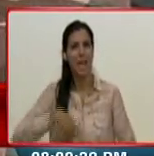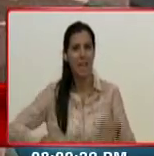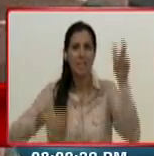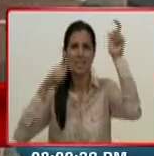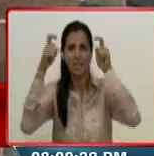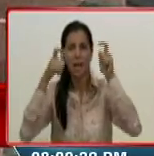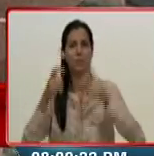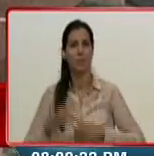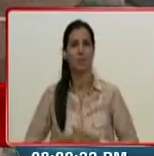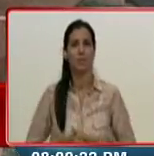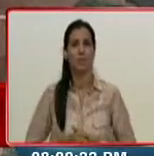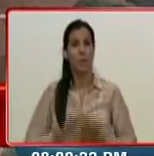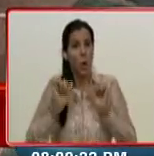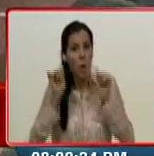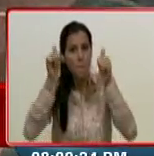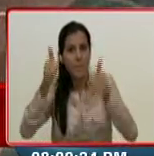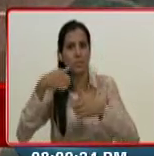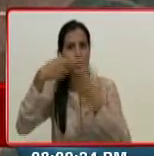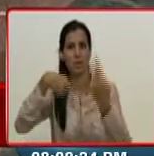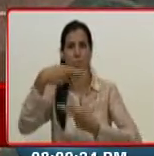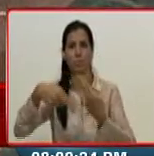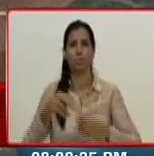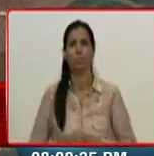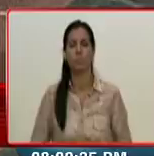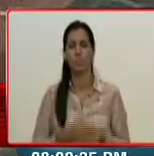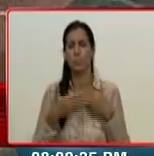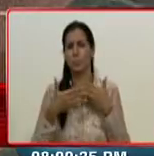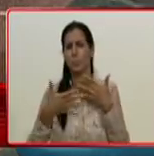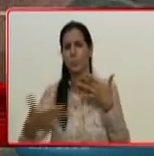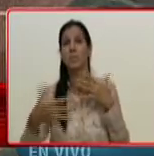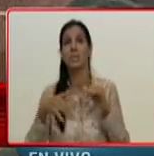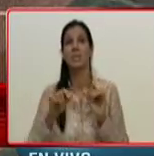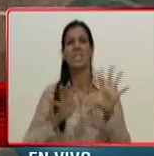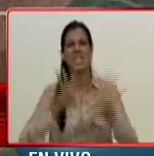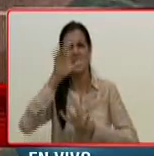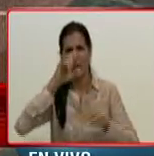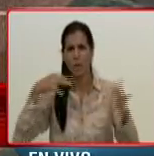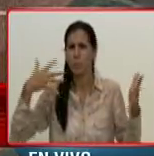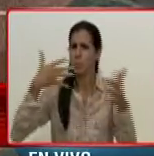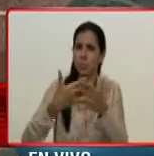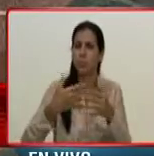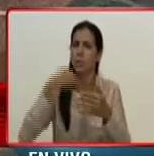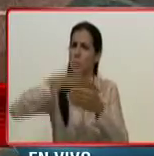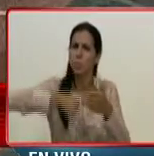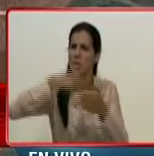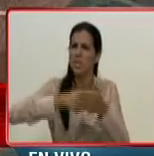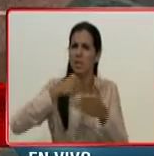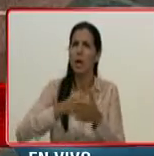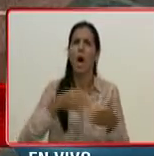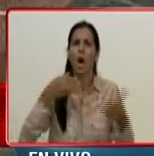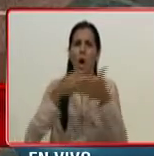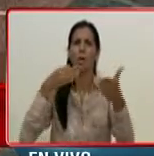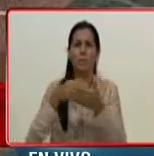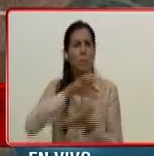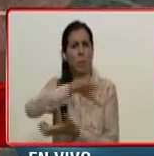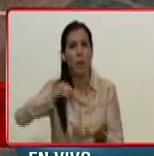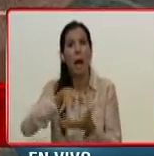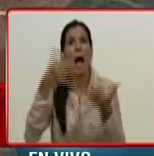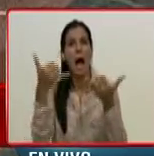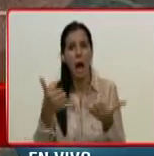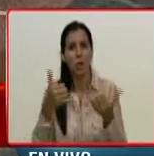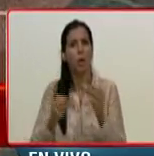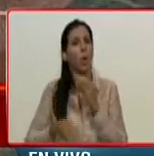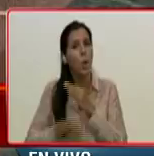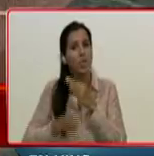República y el inicio de una revolución que durante 15 años ha luchado contra la adversidad y hoy se mantiene con la llama